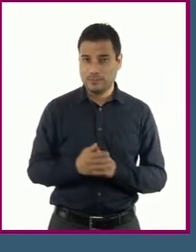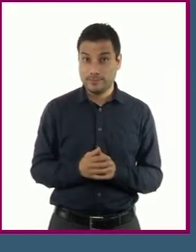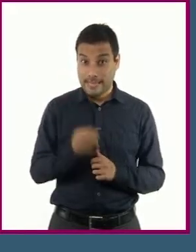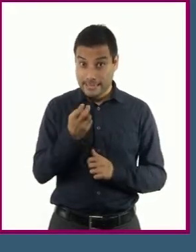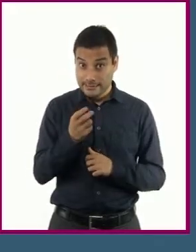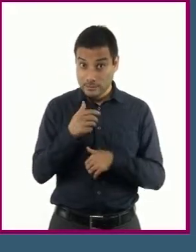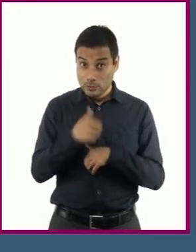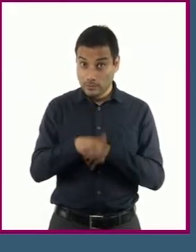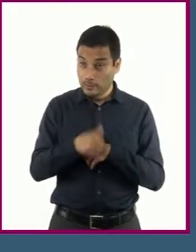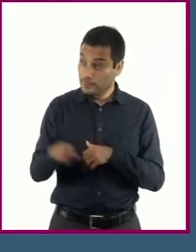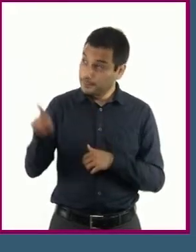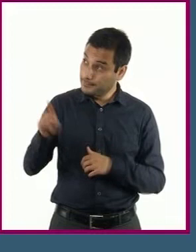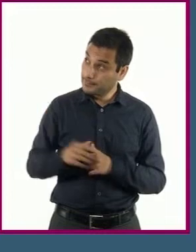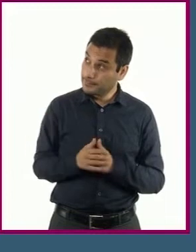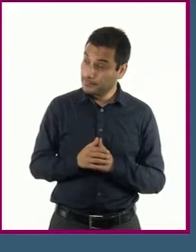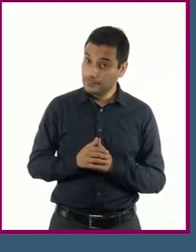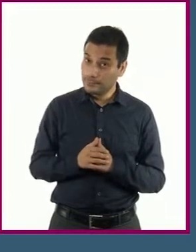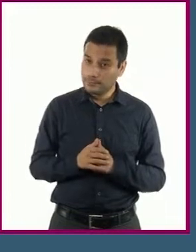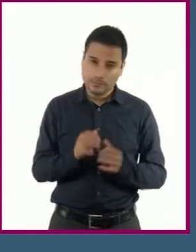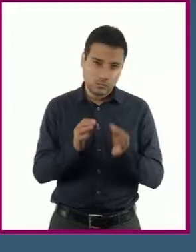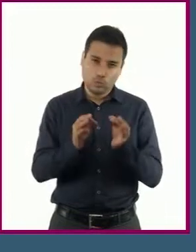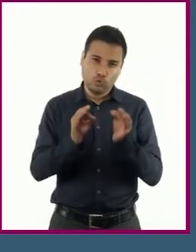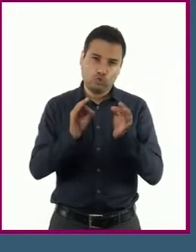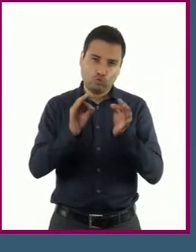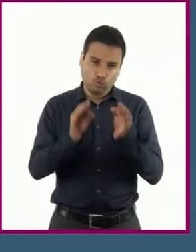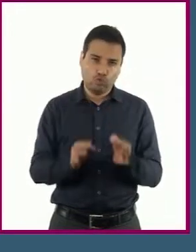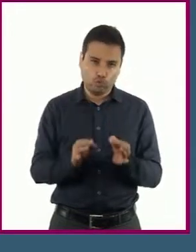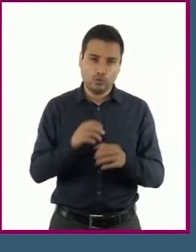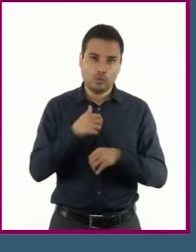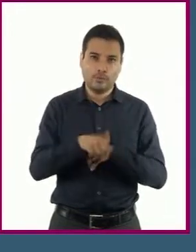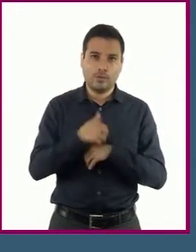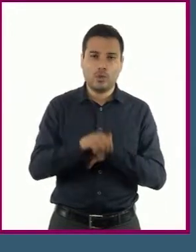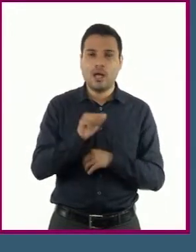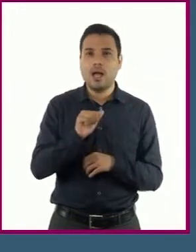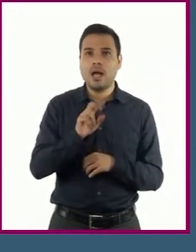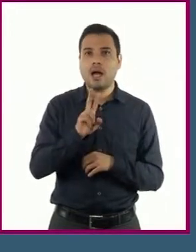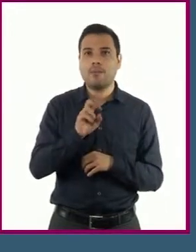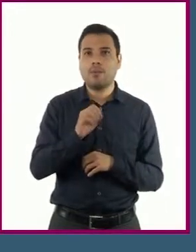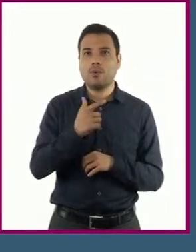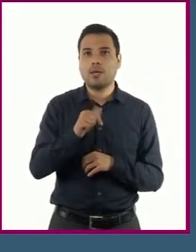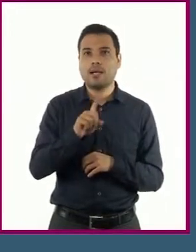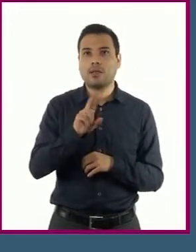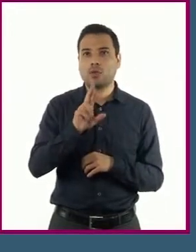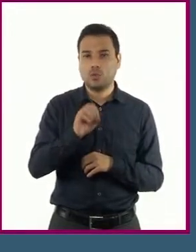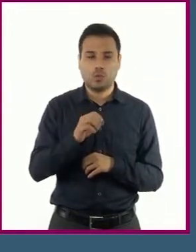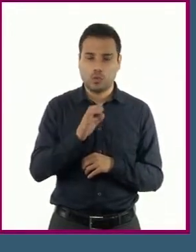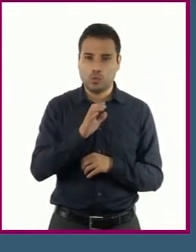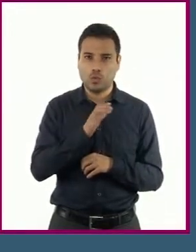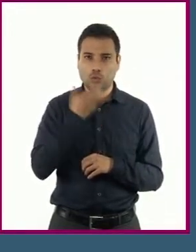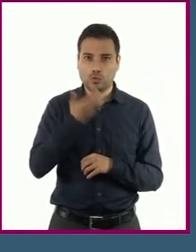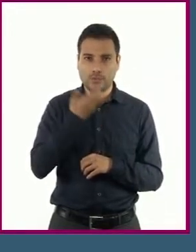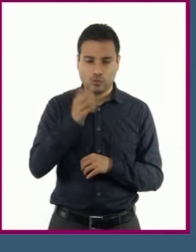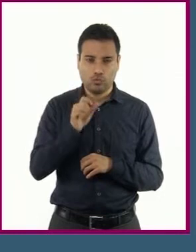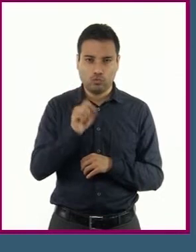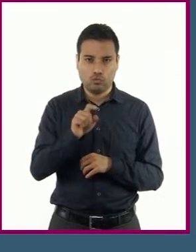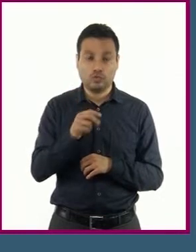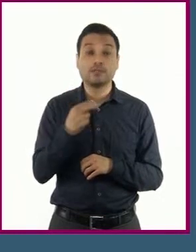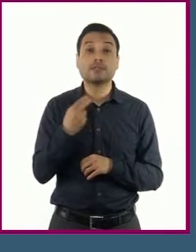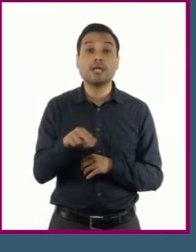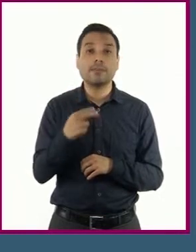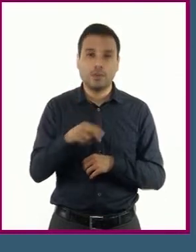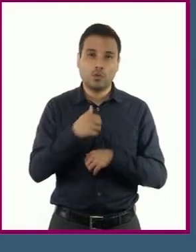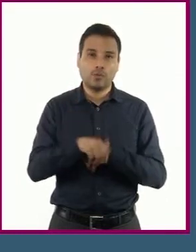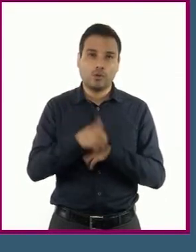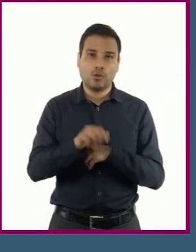es el valor numérico fijo de la constante de Avogadro, cuando se expresa en la unidad mol a la -1, y se llama número